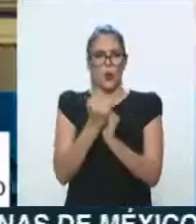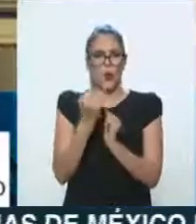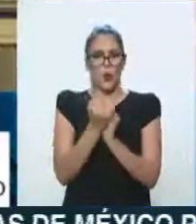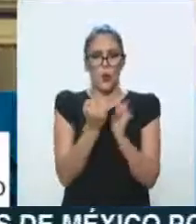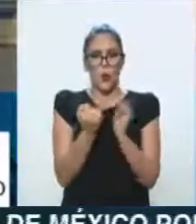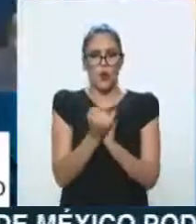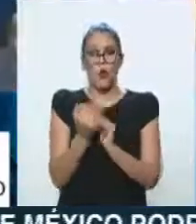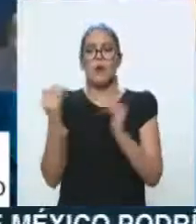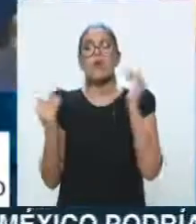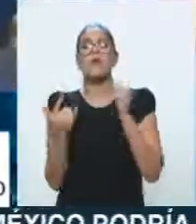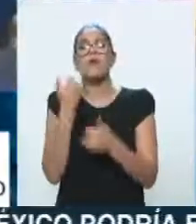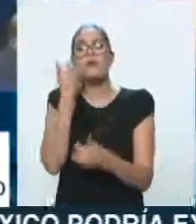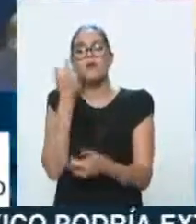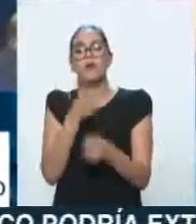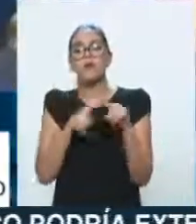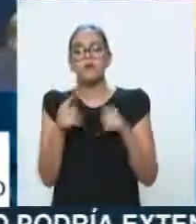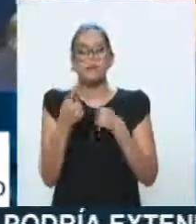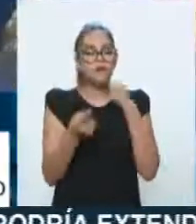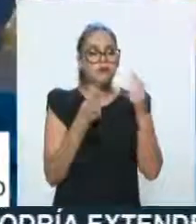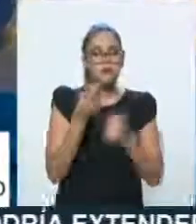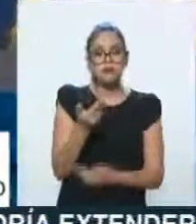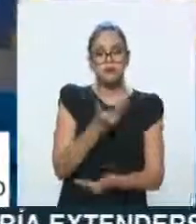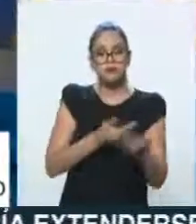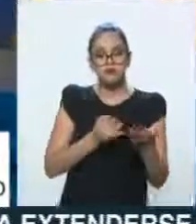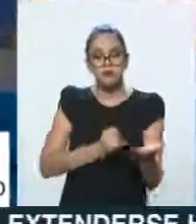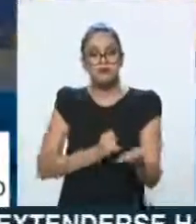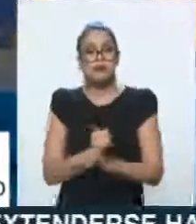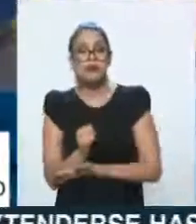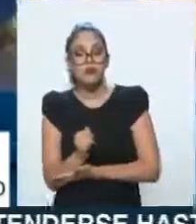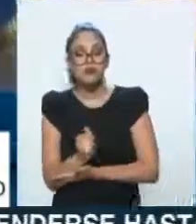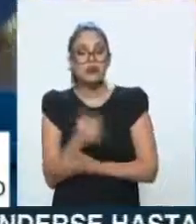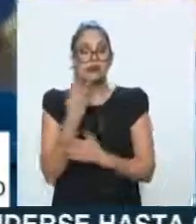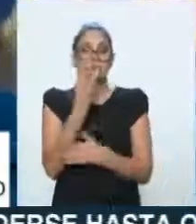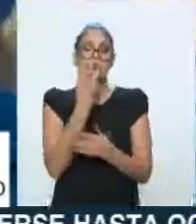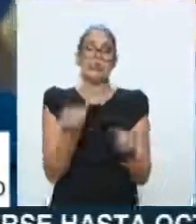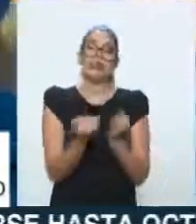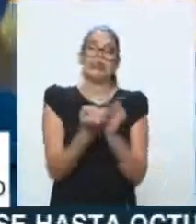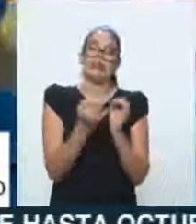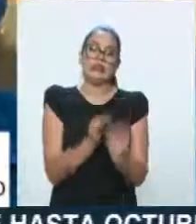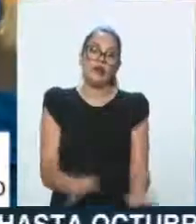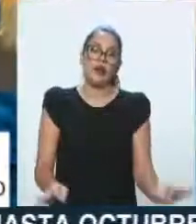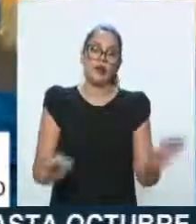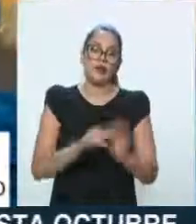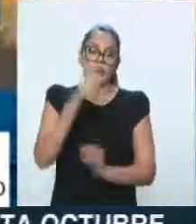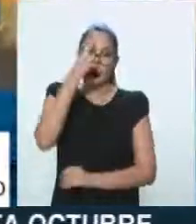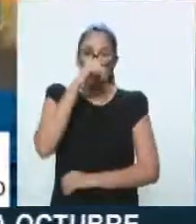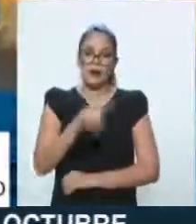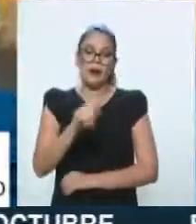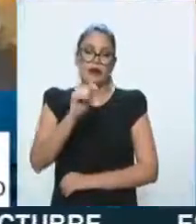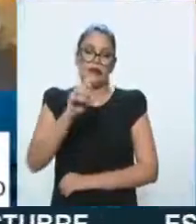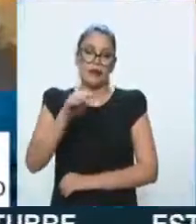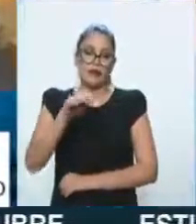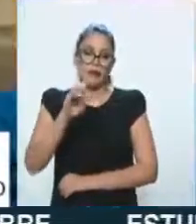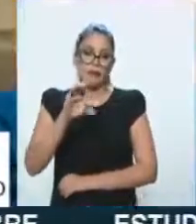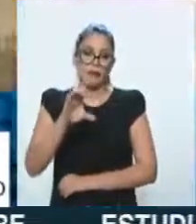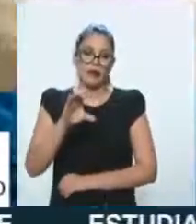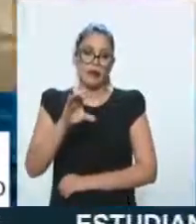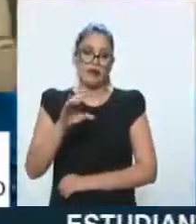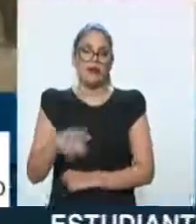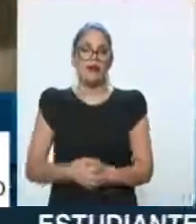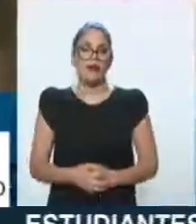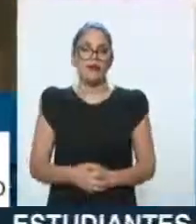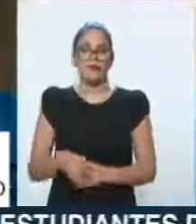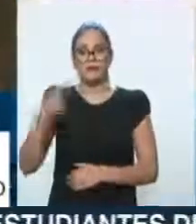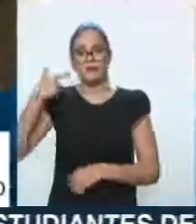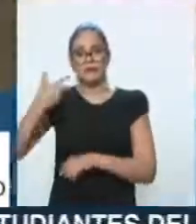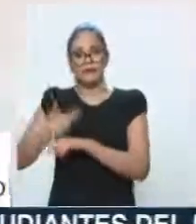una decisión para dirimir disputas es un elemento muy importante del tratado. Estados Unidos lo quería eliminar en un inicio de la